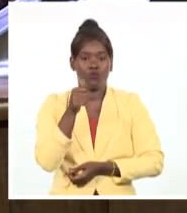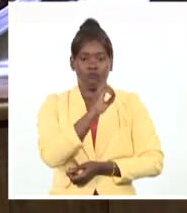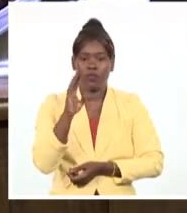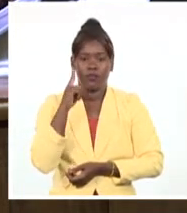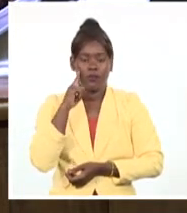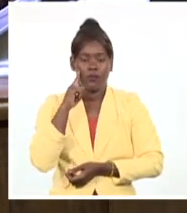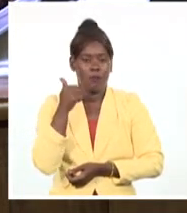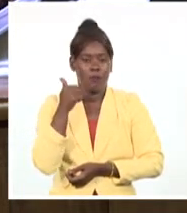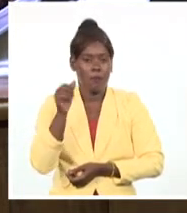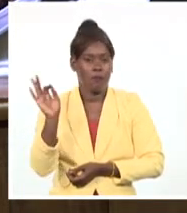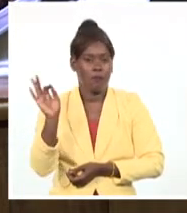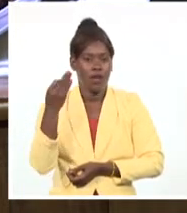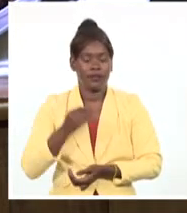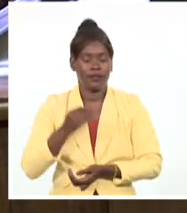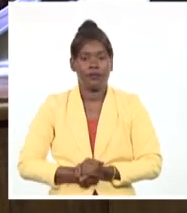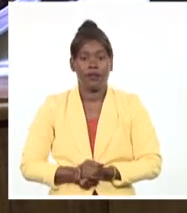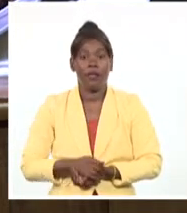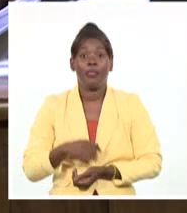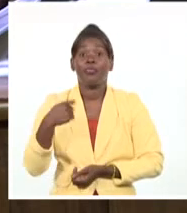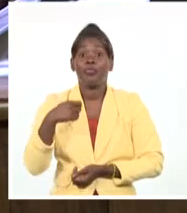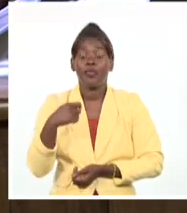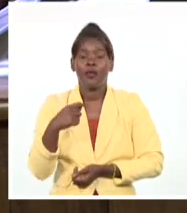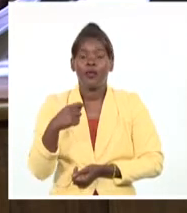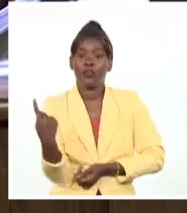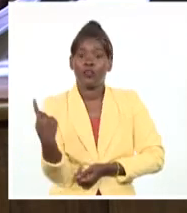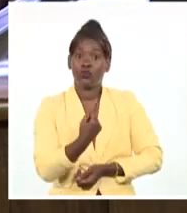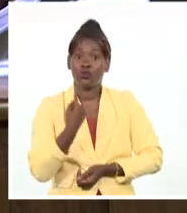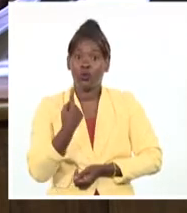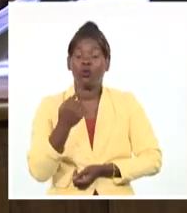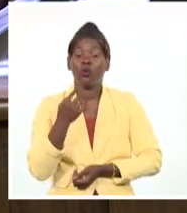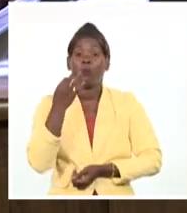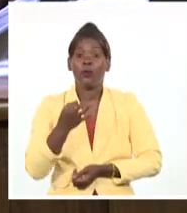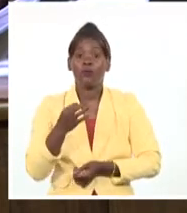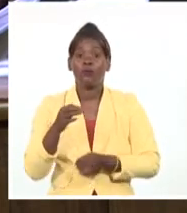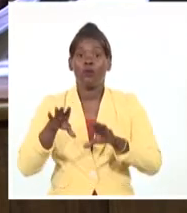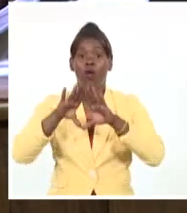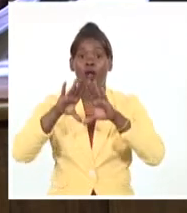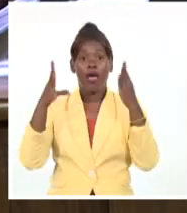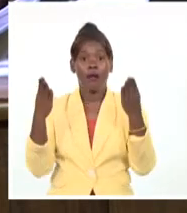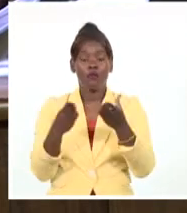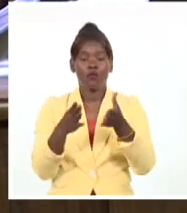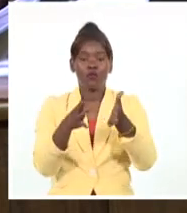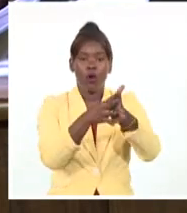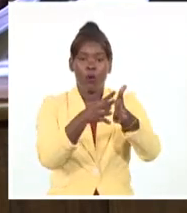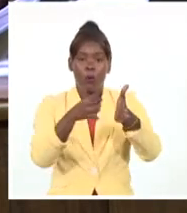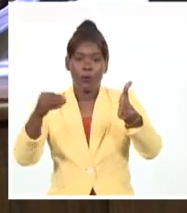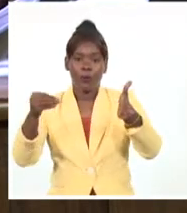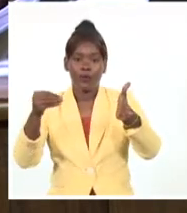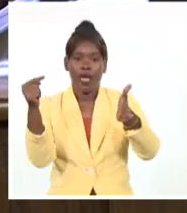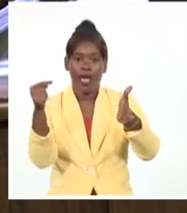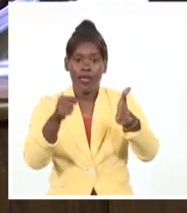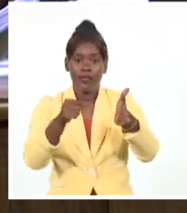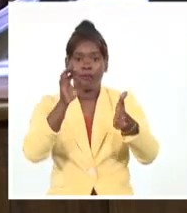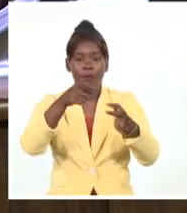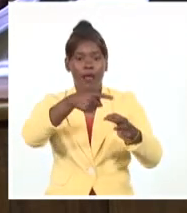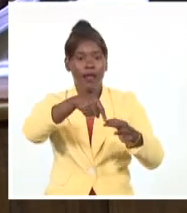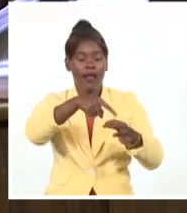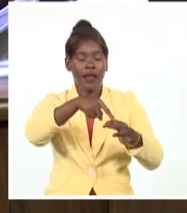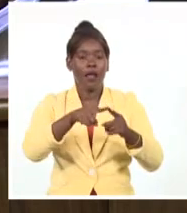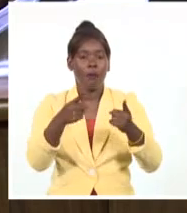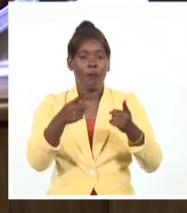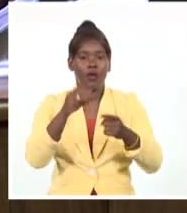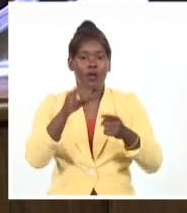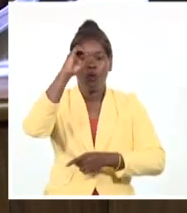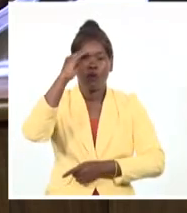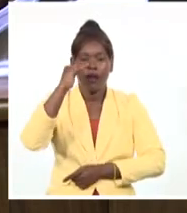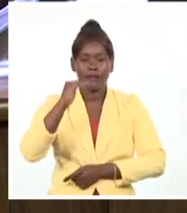cómo desarrollar el sistema político del poder popular en un municipio, a partir de una estrategia de